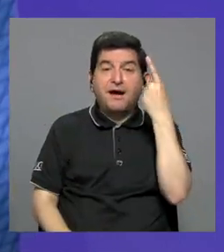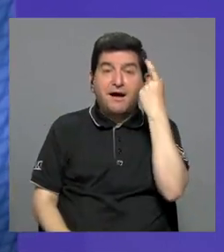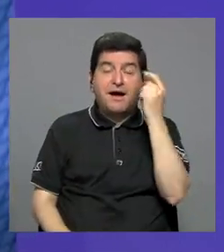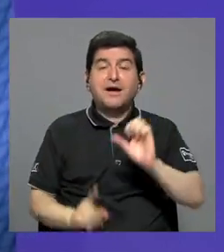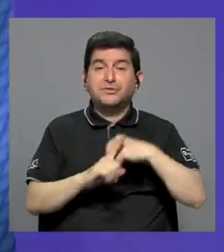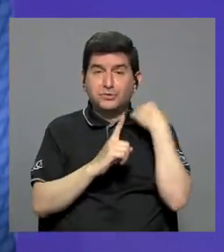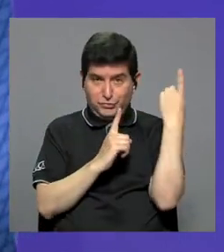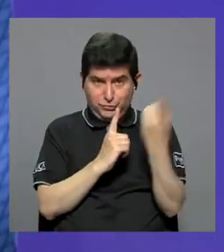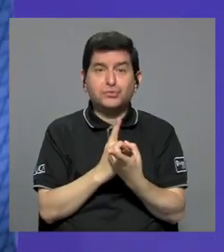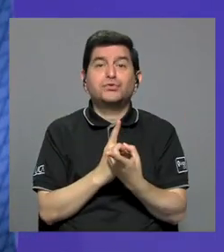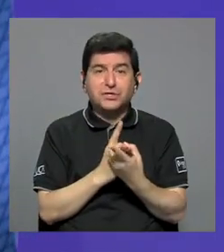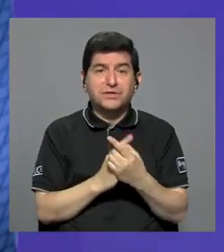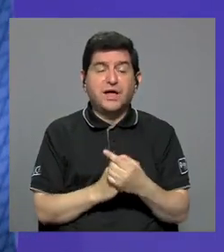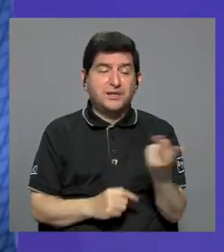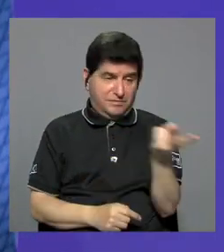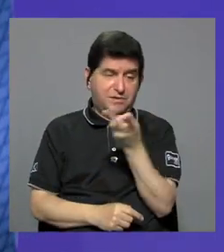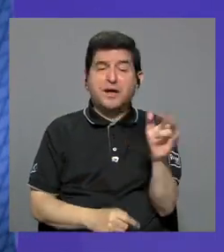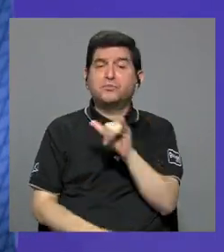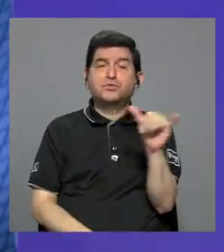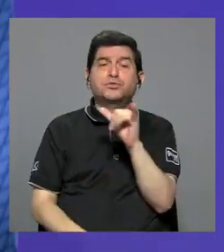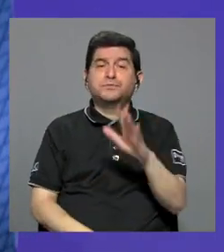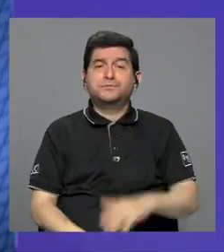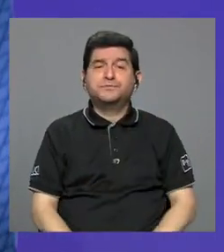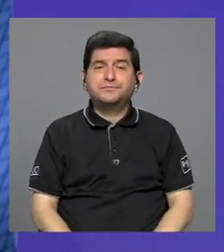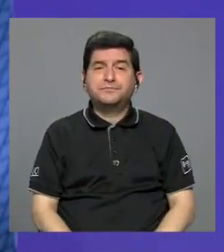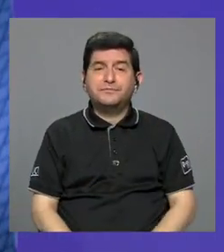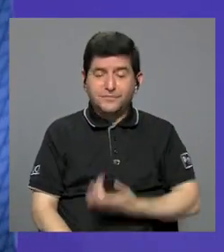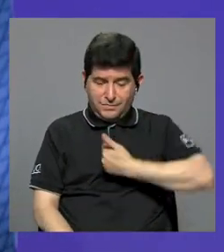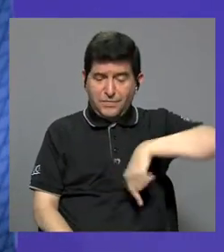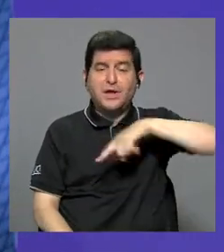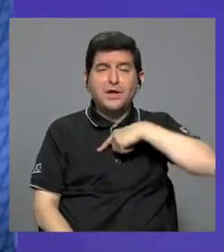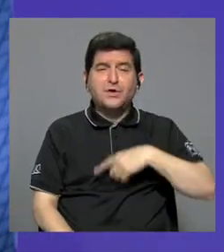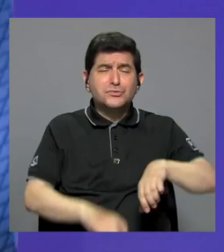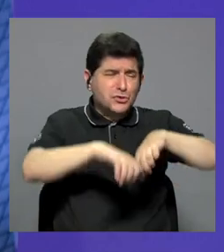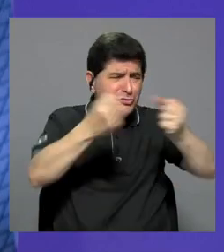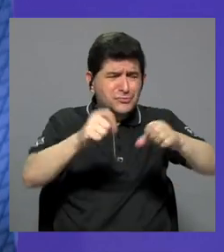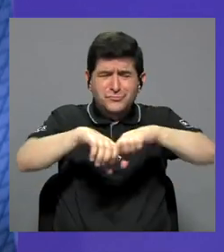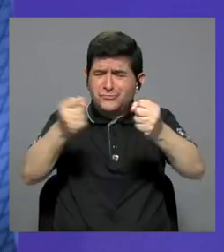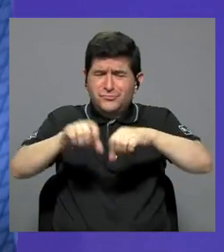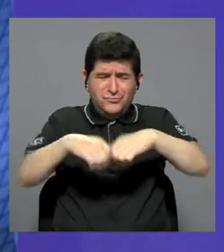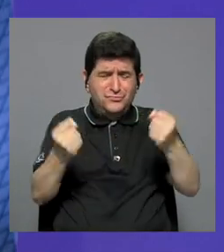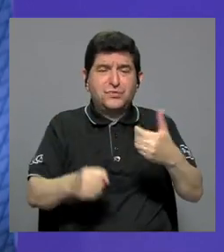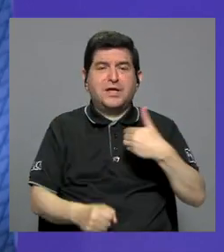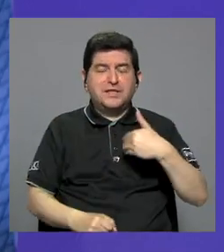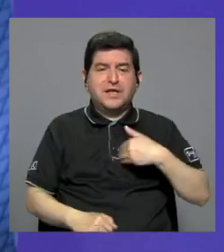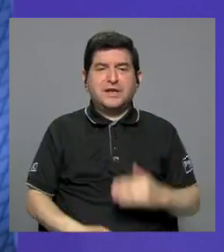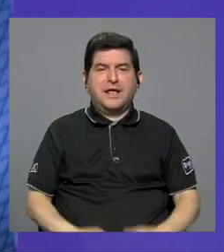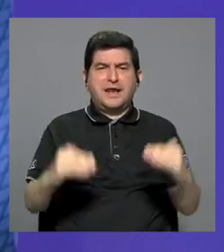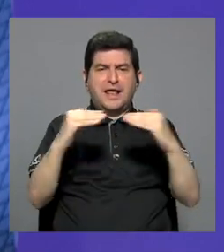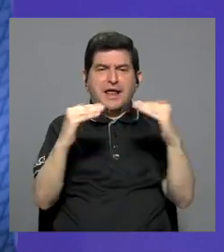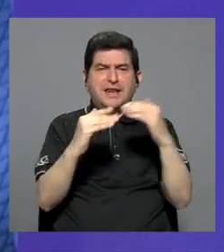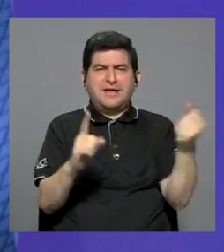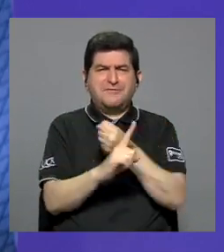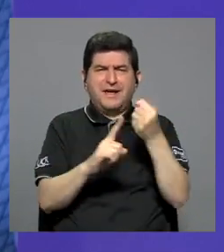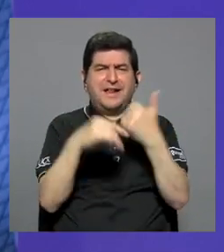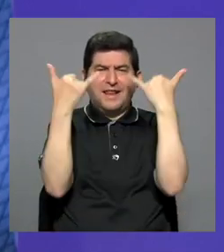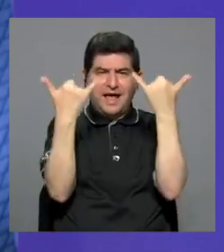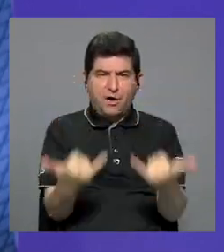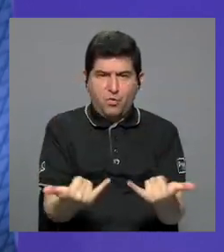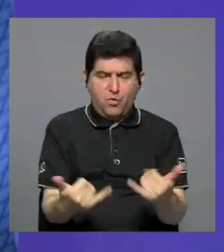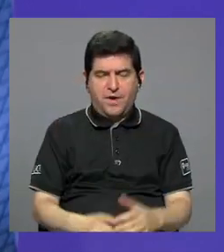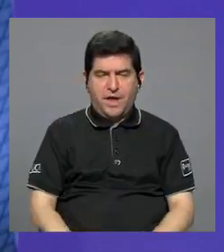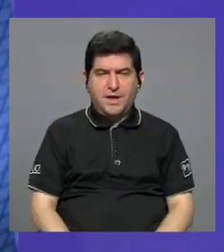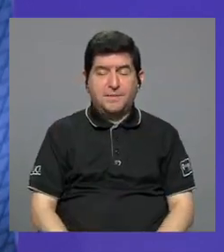nuestra sociedad son ellos dos. Y que estamos totalmente resquebrajados y que por eso tenemos el nivel de violencia que tenemos. Entonces